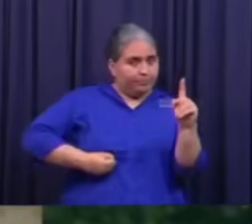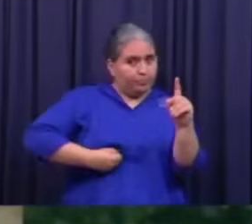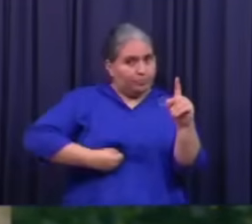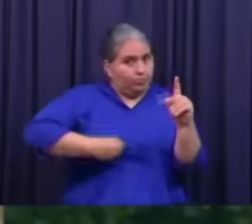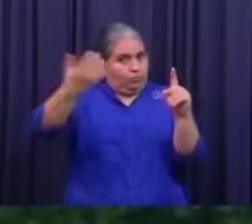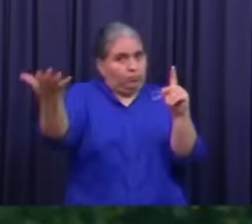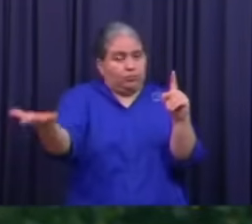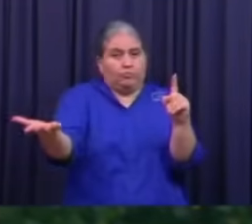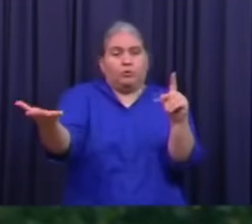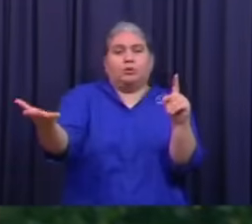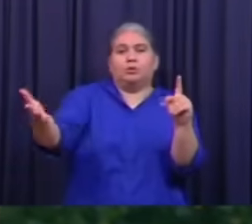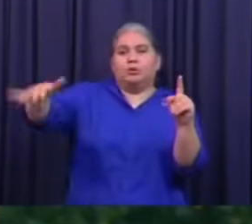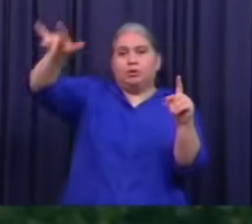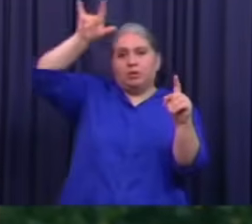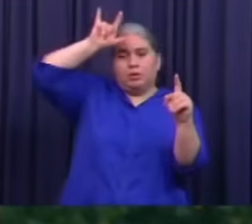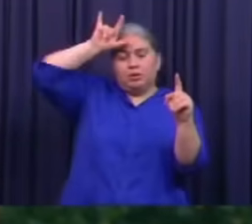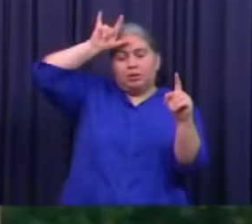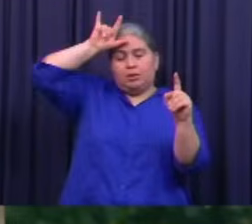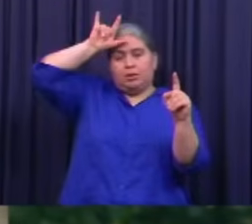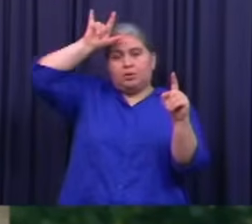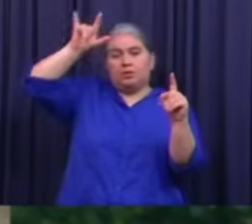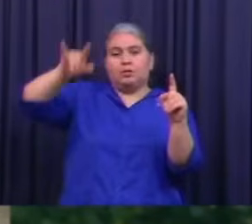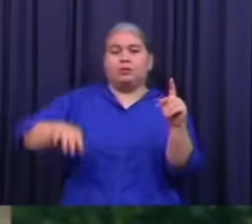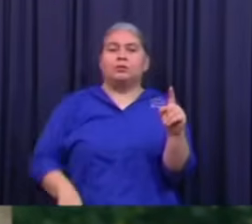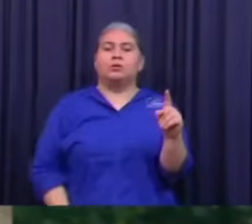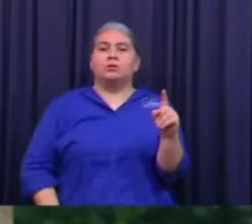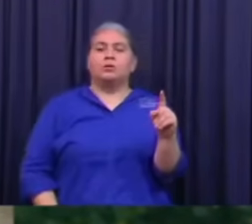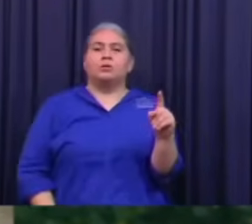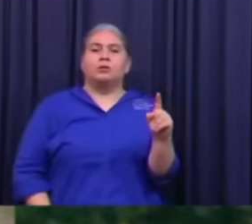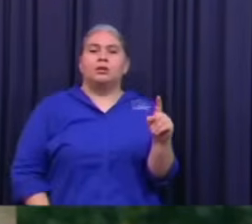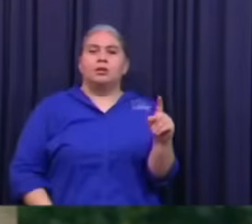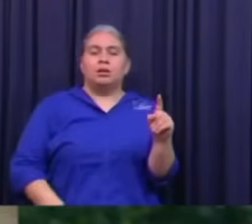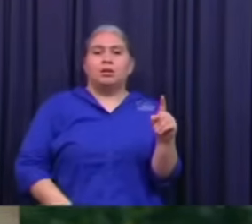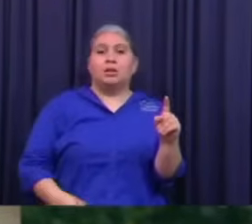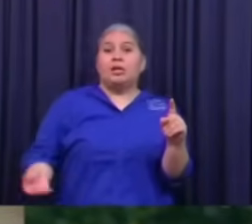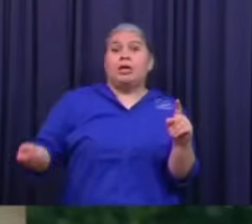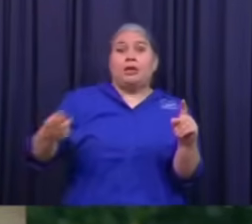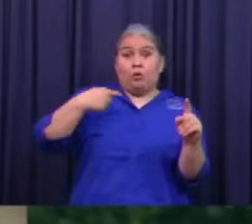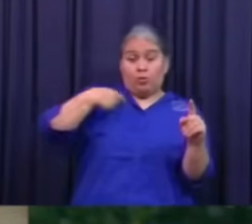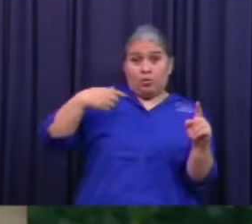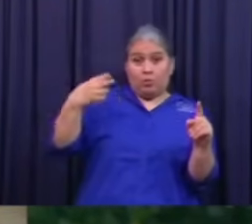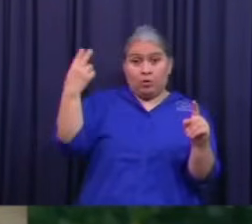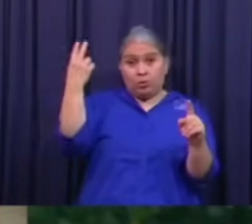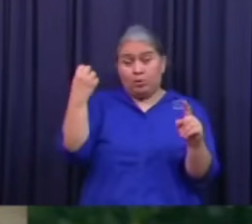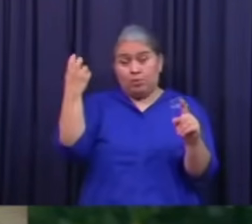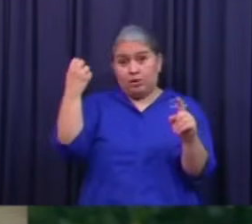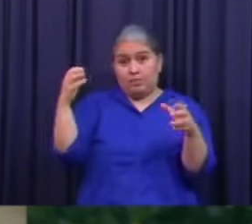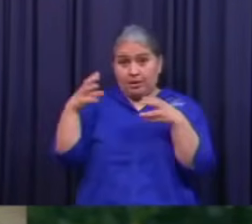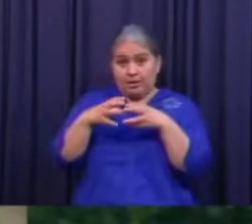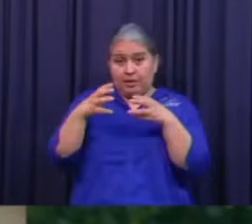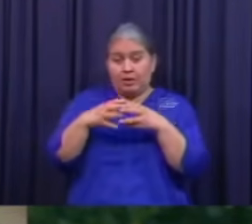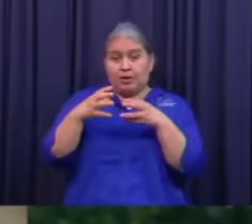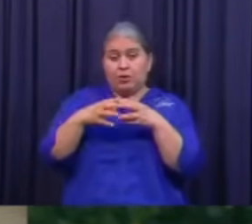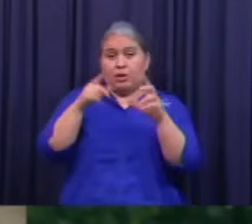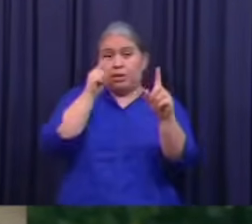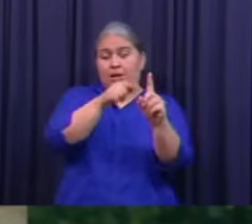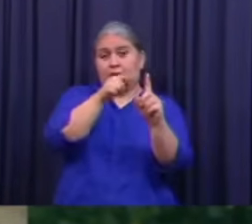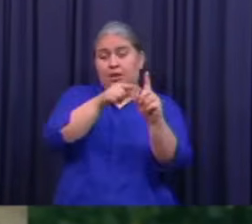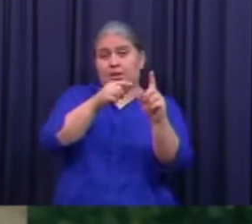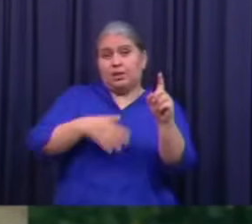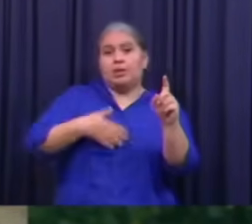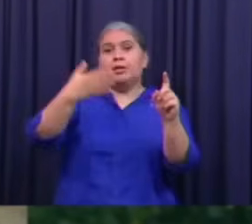Así que la próxima vez que ustedes se reúnen mi espíritu reunido con ustedes entregada ese tal a Satanás